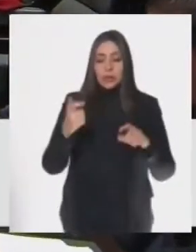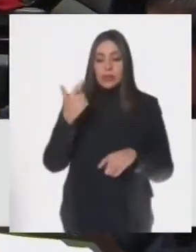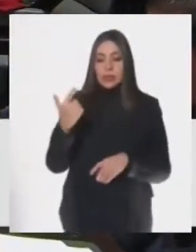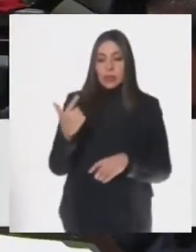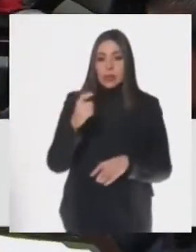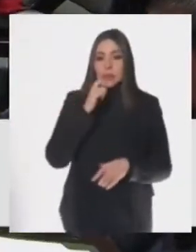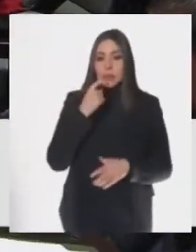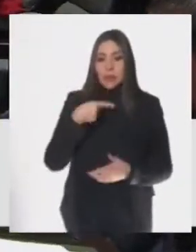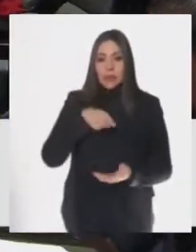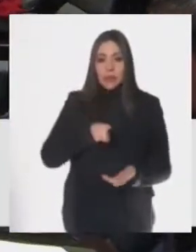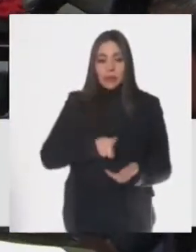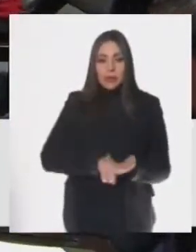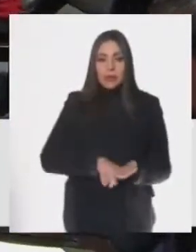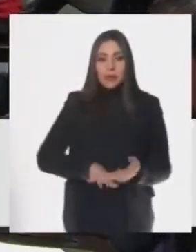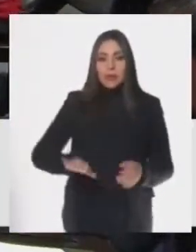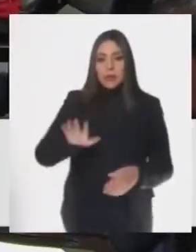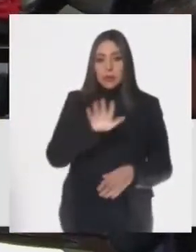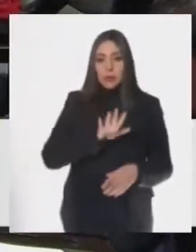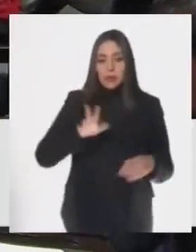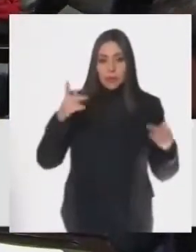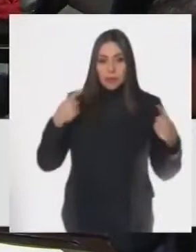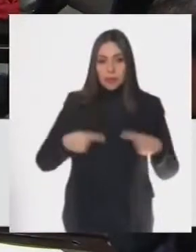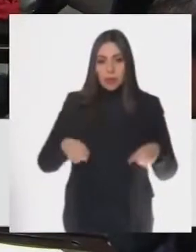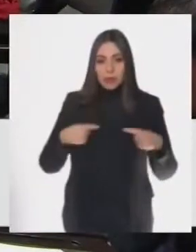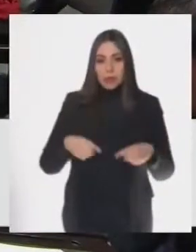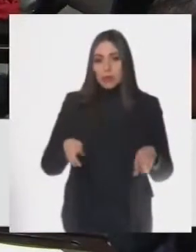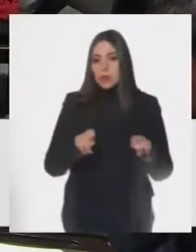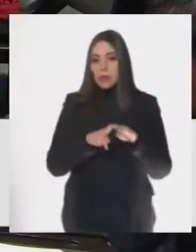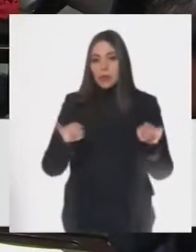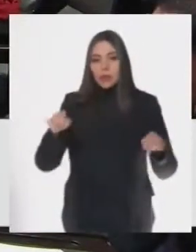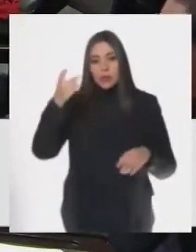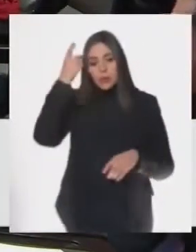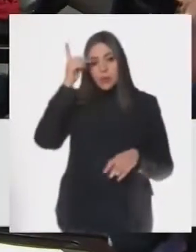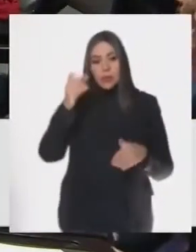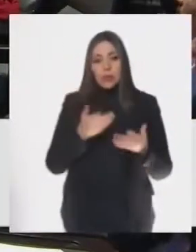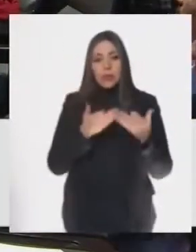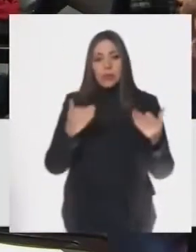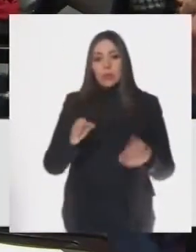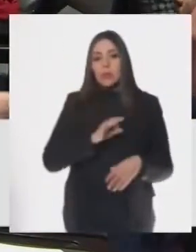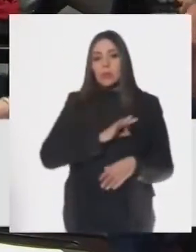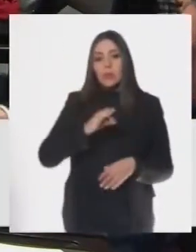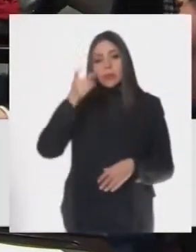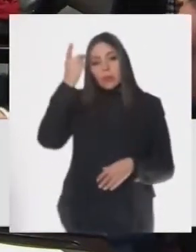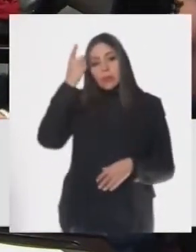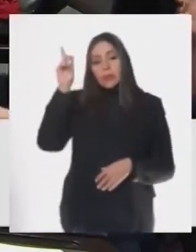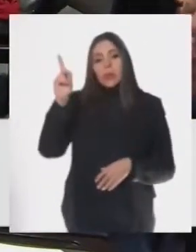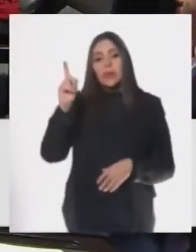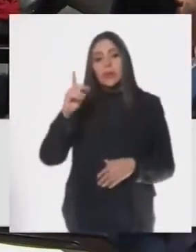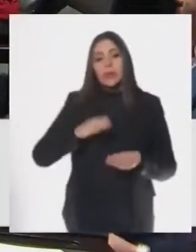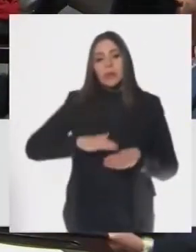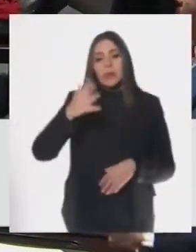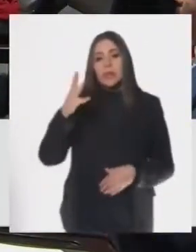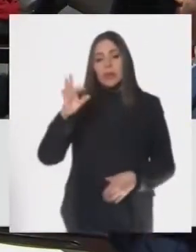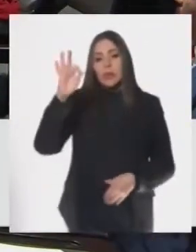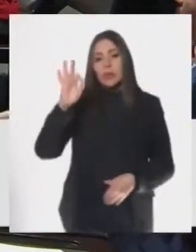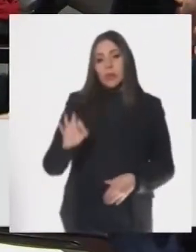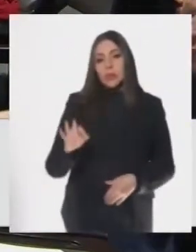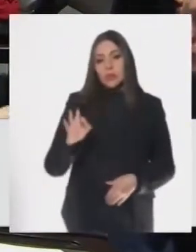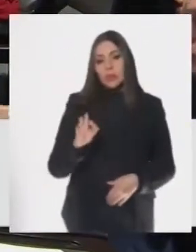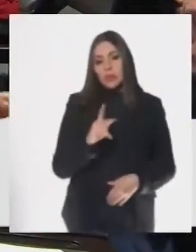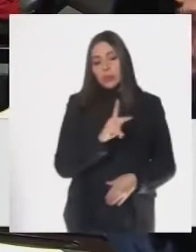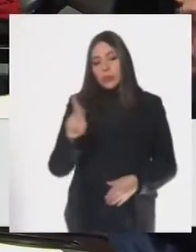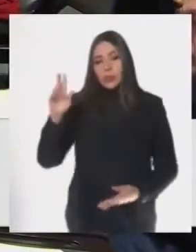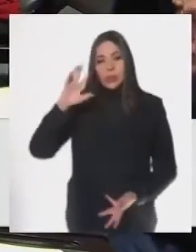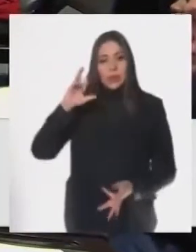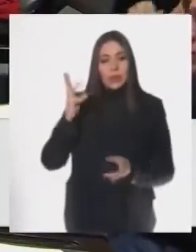mismo núcleo de población, ningún ejidatario podrá ser titular de más del 5% total de las